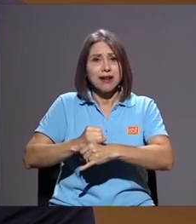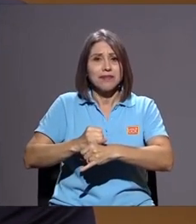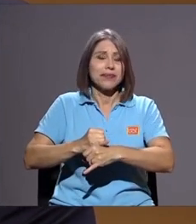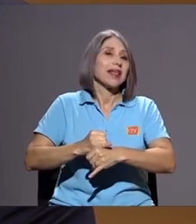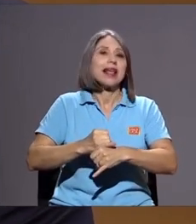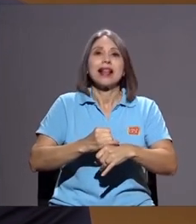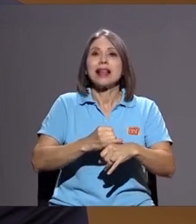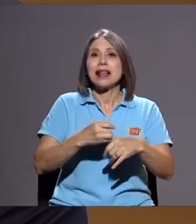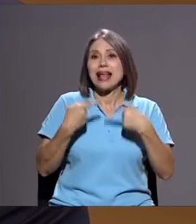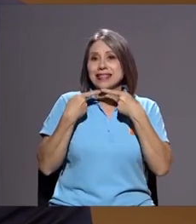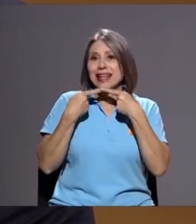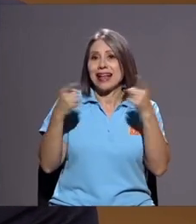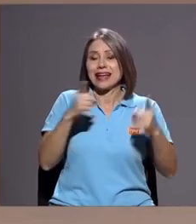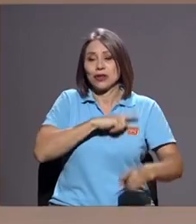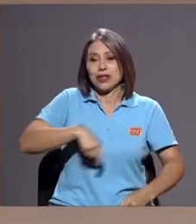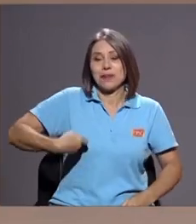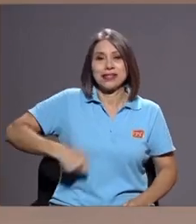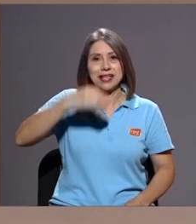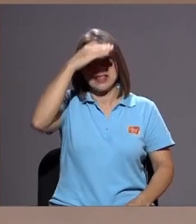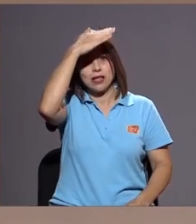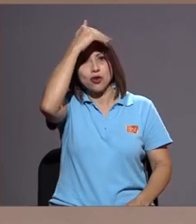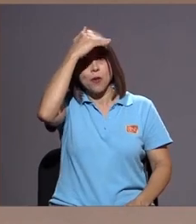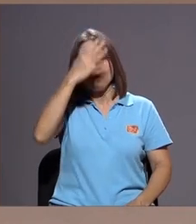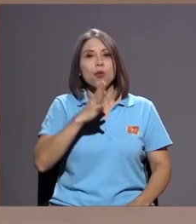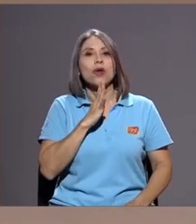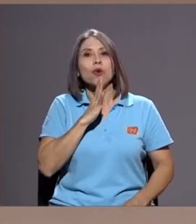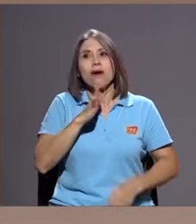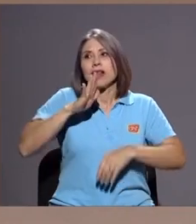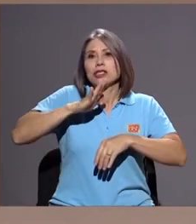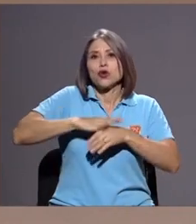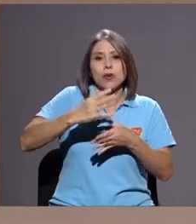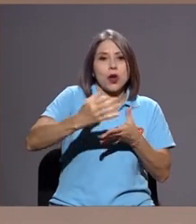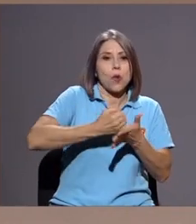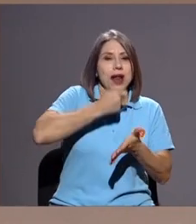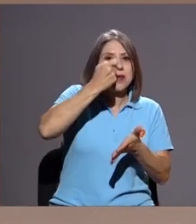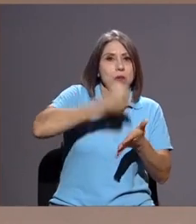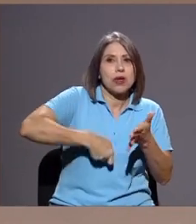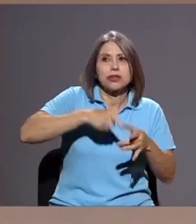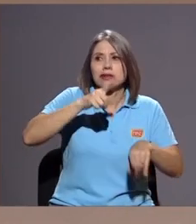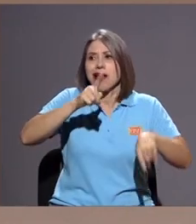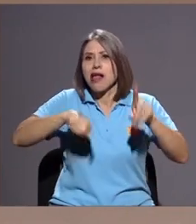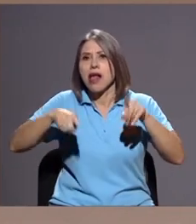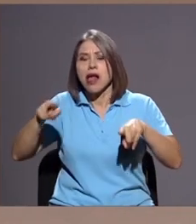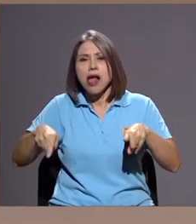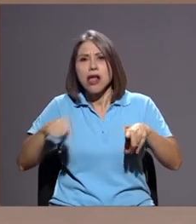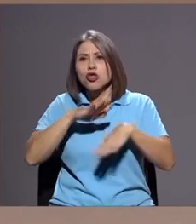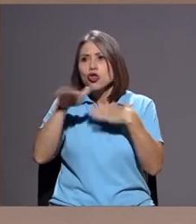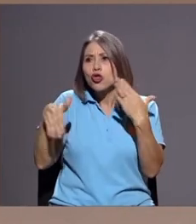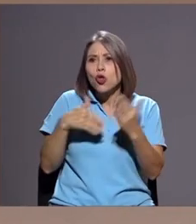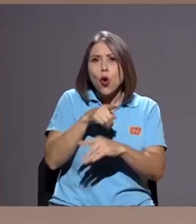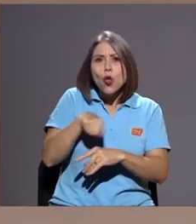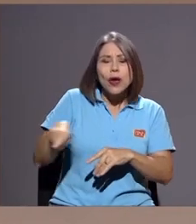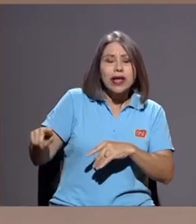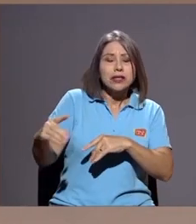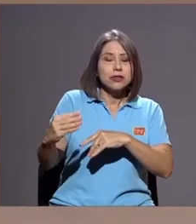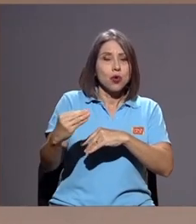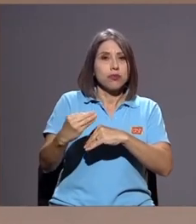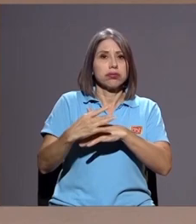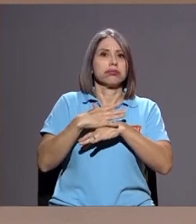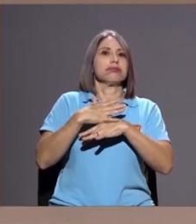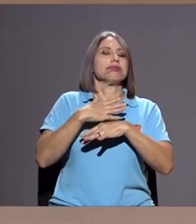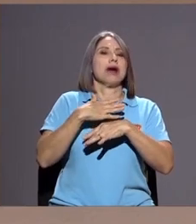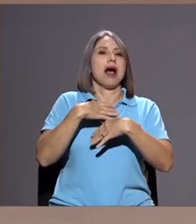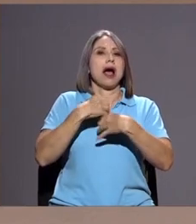declaraciones del presidente de trump cada vez que habla de poner impuestos a un sector en otro y todo eso no está haciendo un mal un